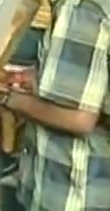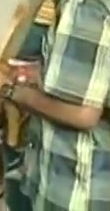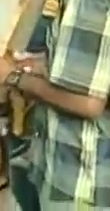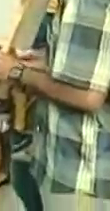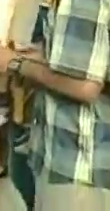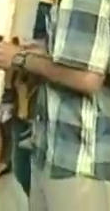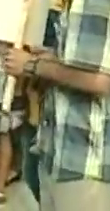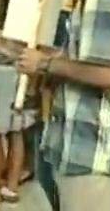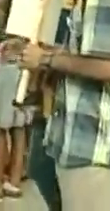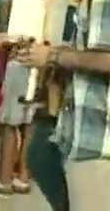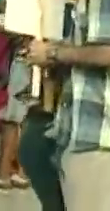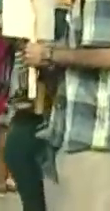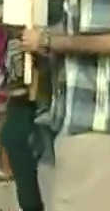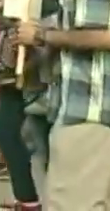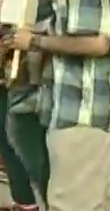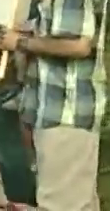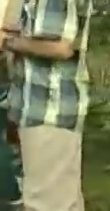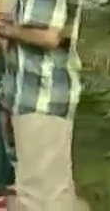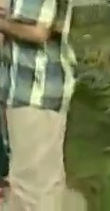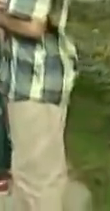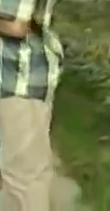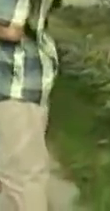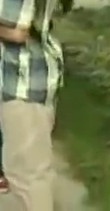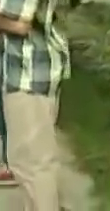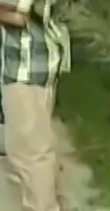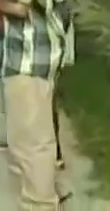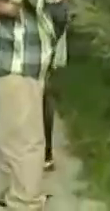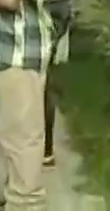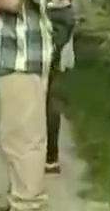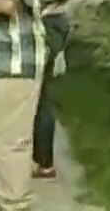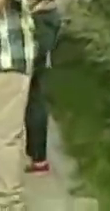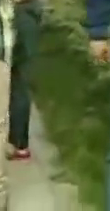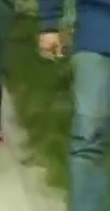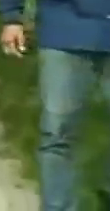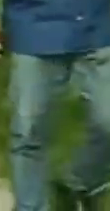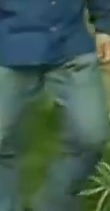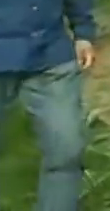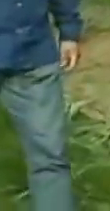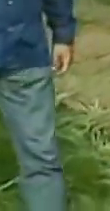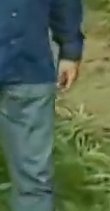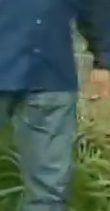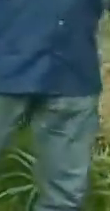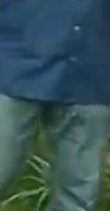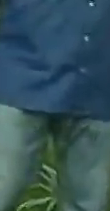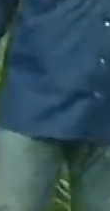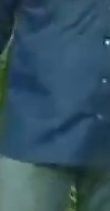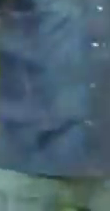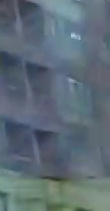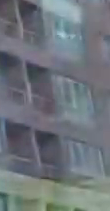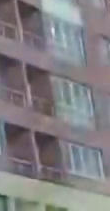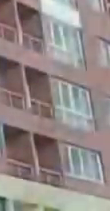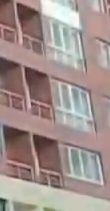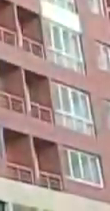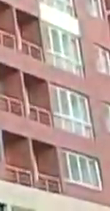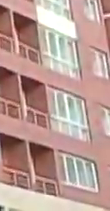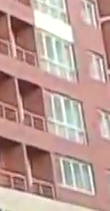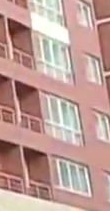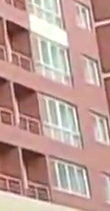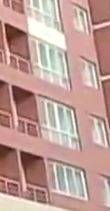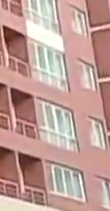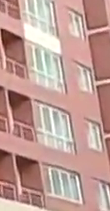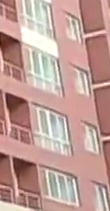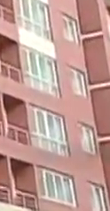serán entregados en este desarrollo habitacional Ciudad Tuyuna 92 casas en este urbanismo, así como